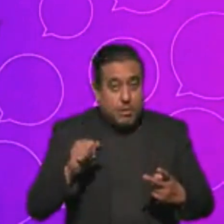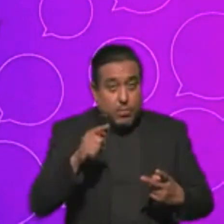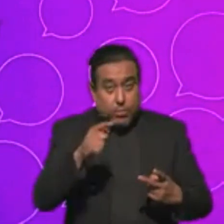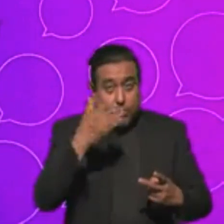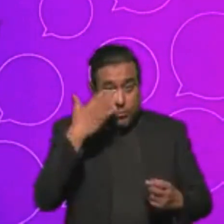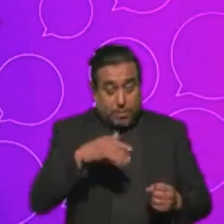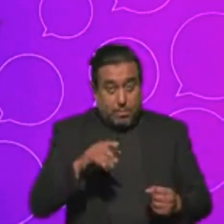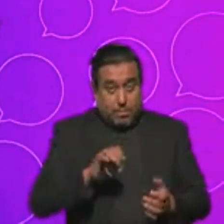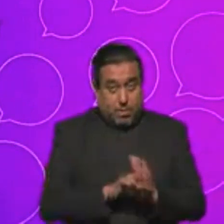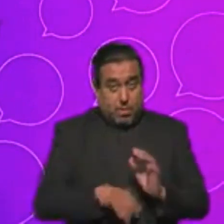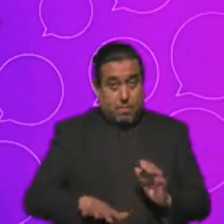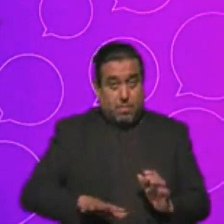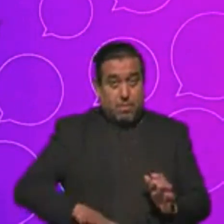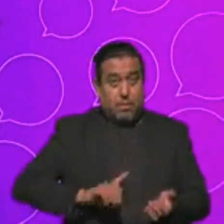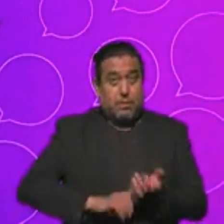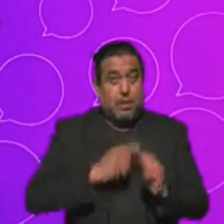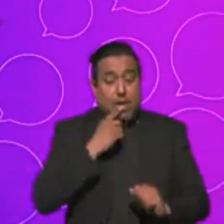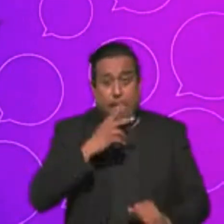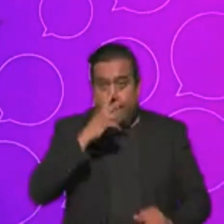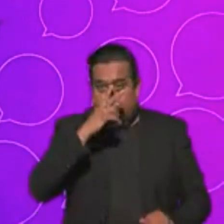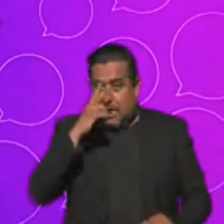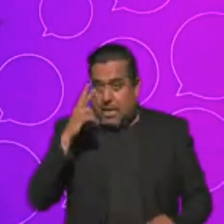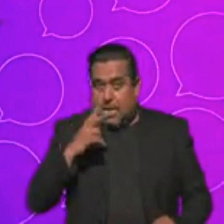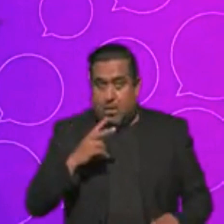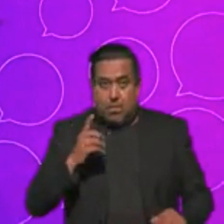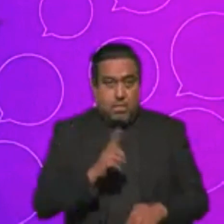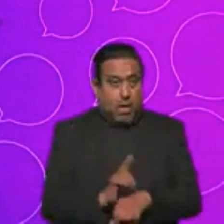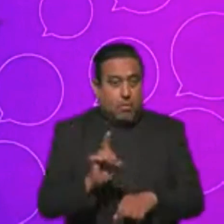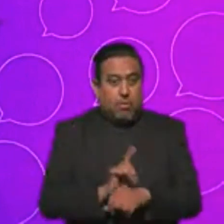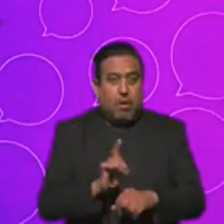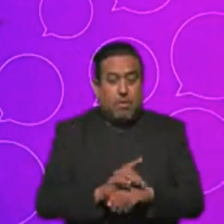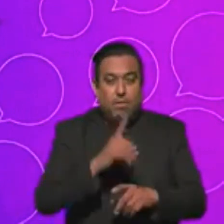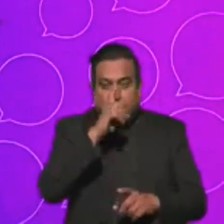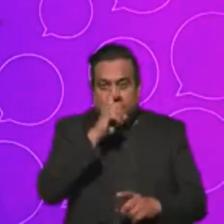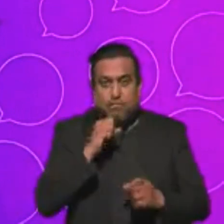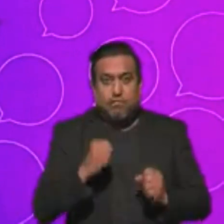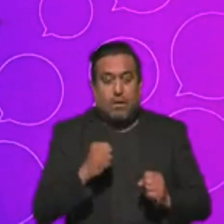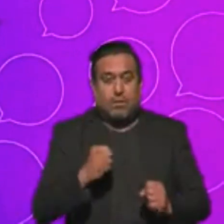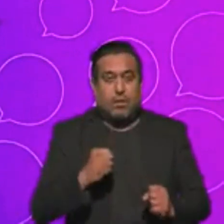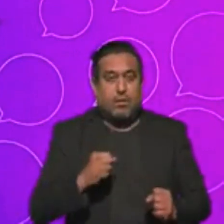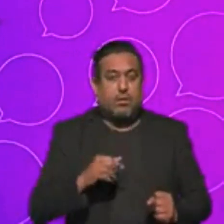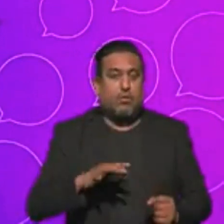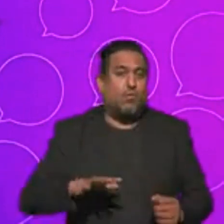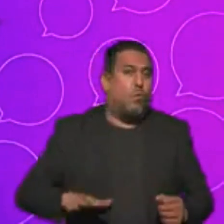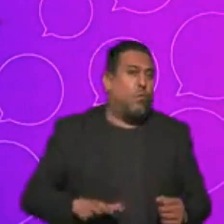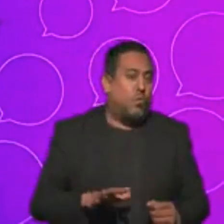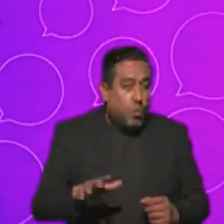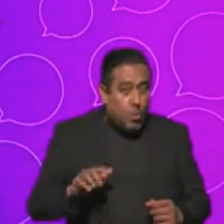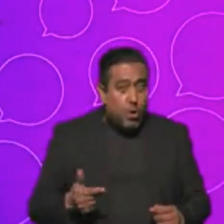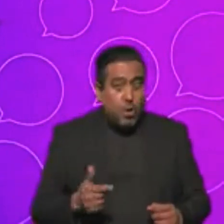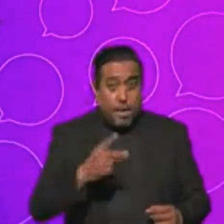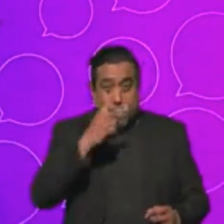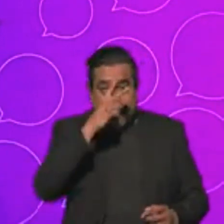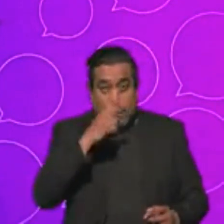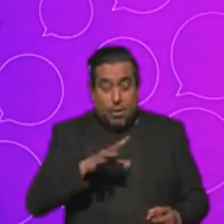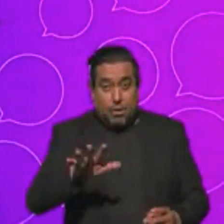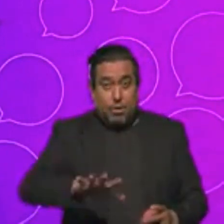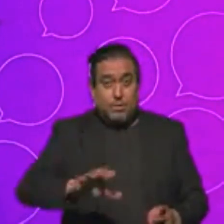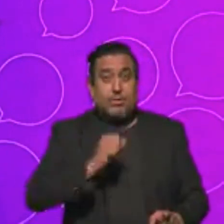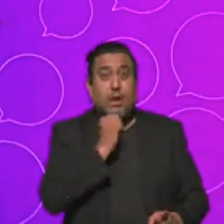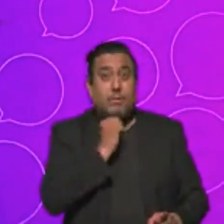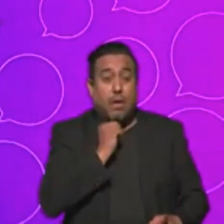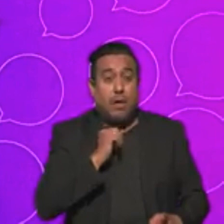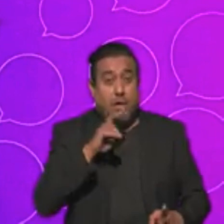Celaya es una es la ciudad más contaminada durante más días de todo Guanajuato entonces más que más que más que Salamanca entonces